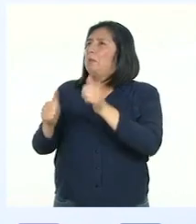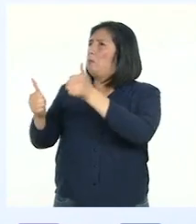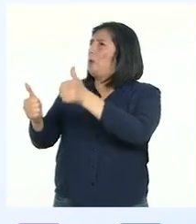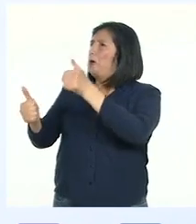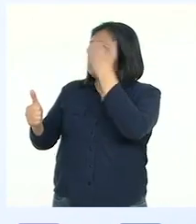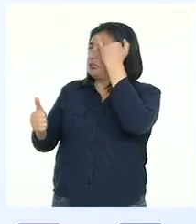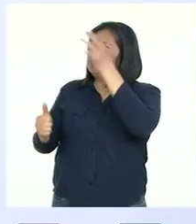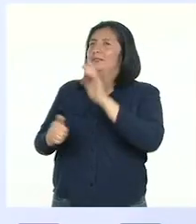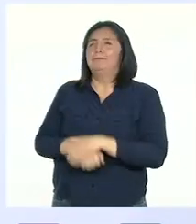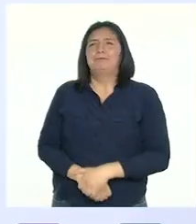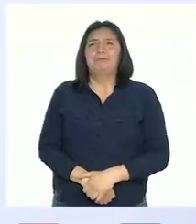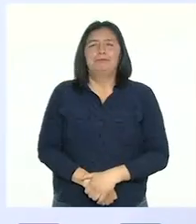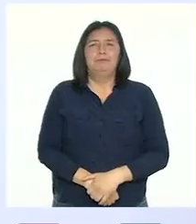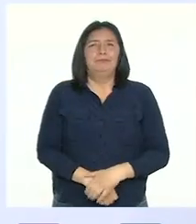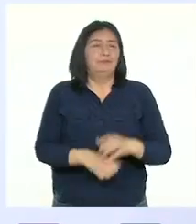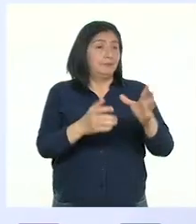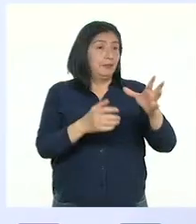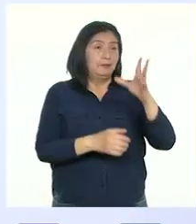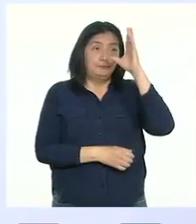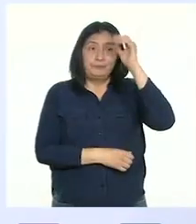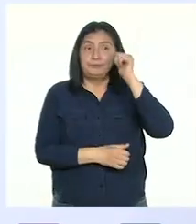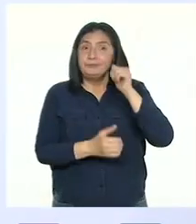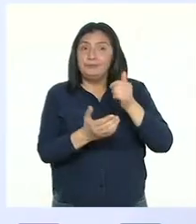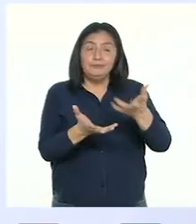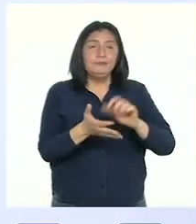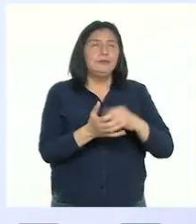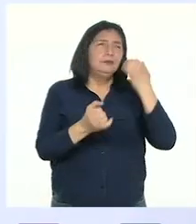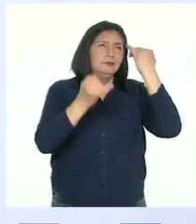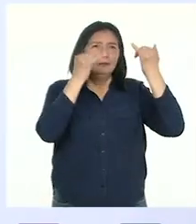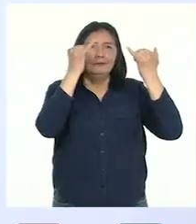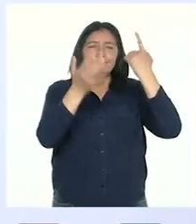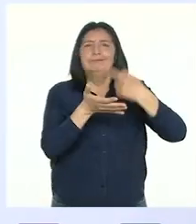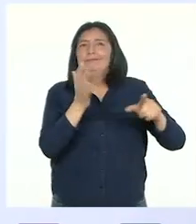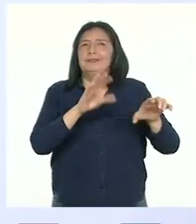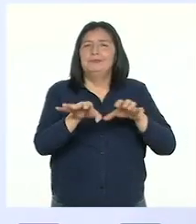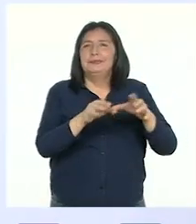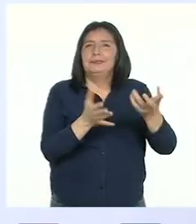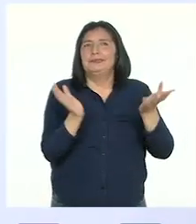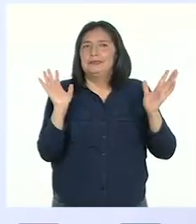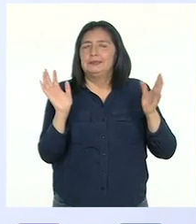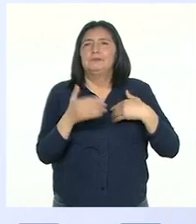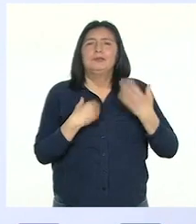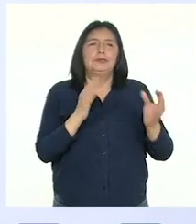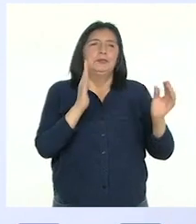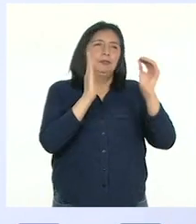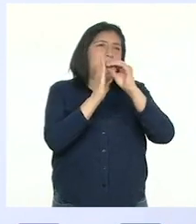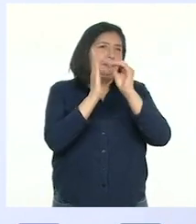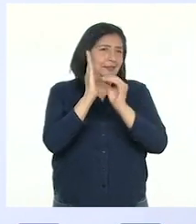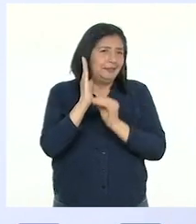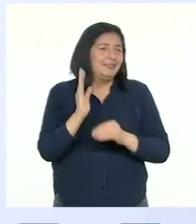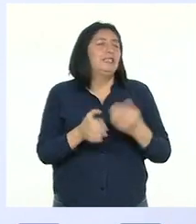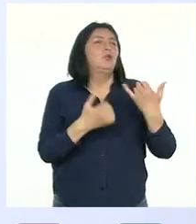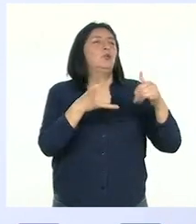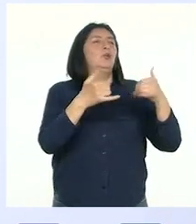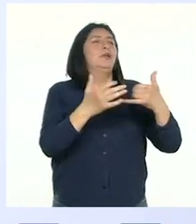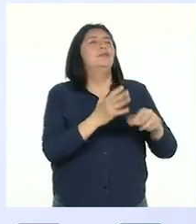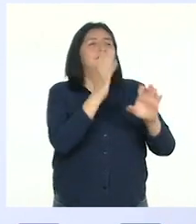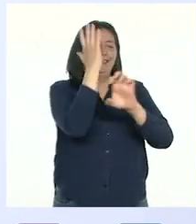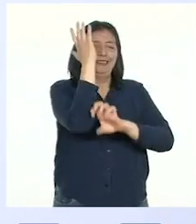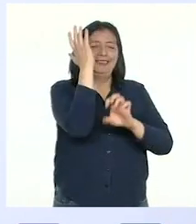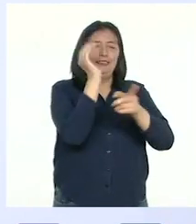Buena idea, profesor. Las chicas y los chicos dieron ideas de las actividades que podría contener ese juego sobre las